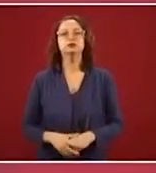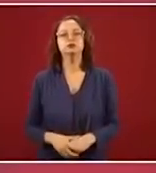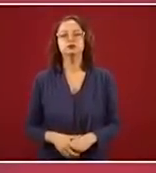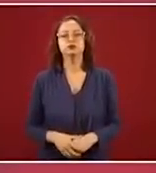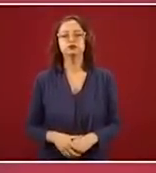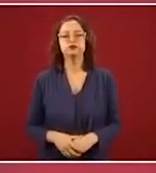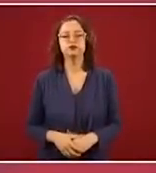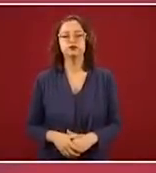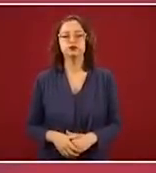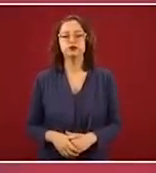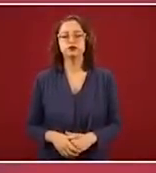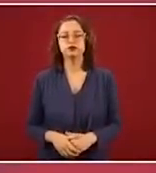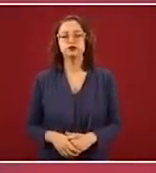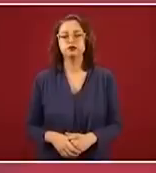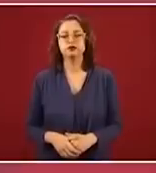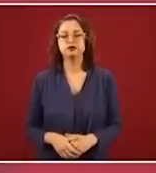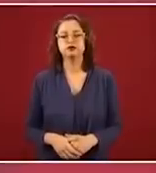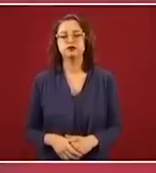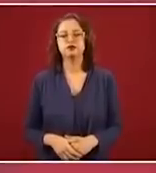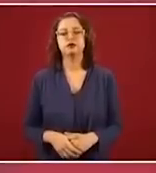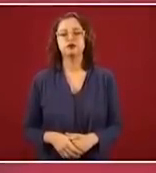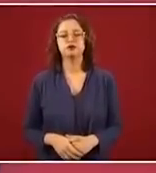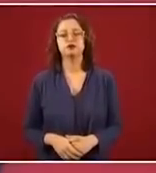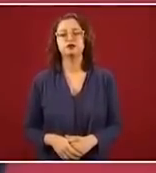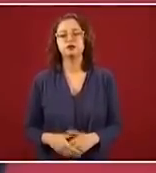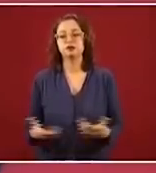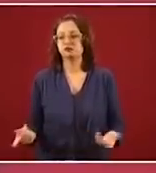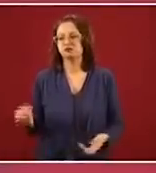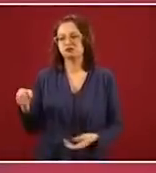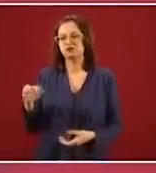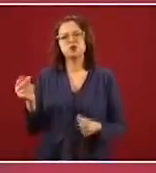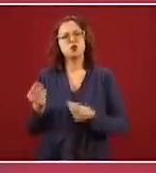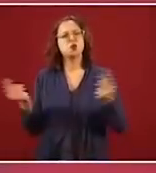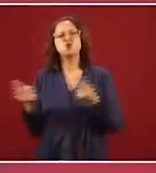Y no hay, por ejemplo, policías.